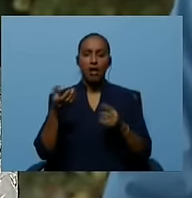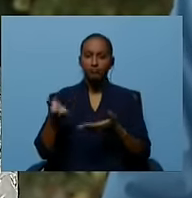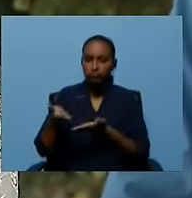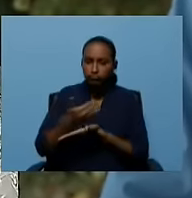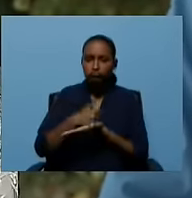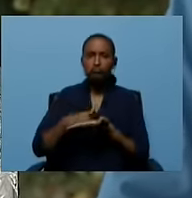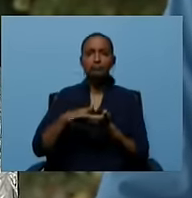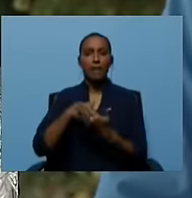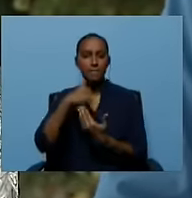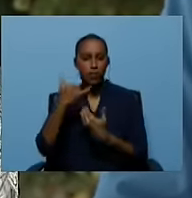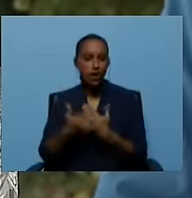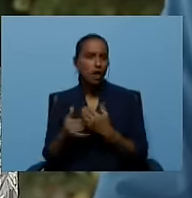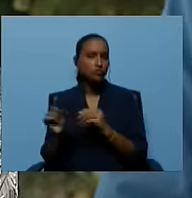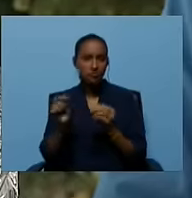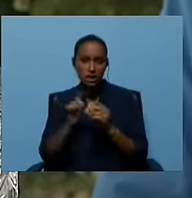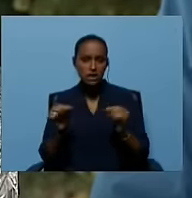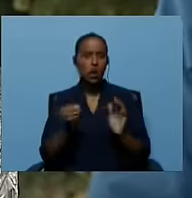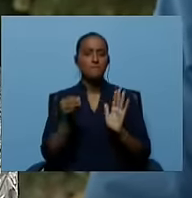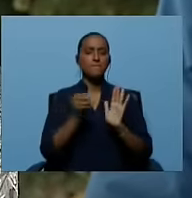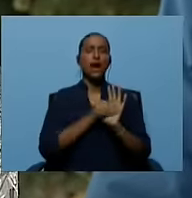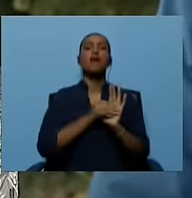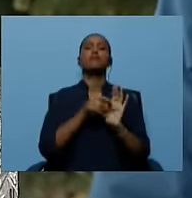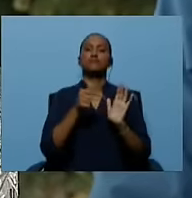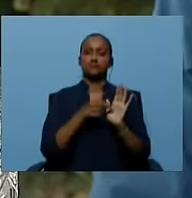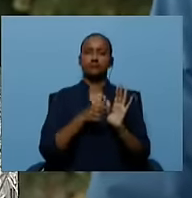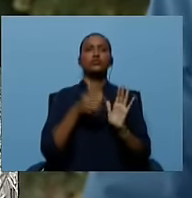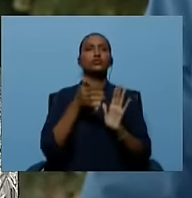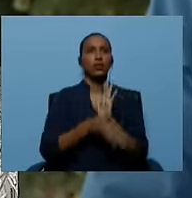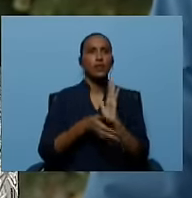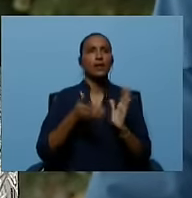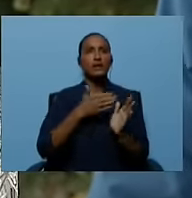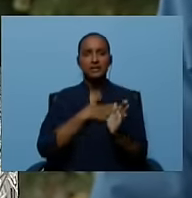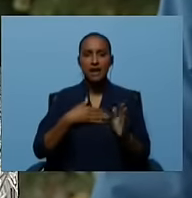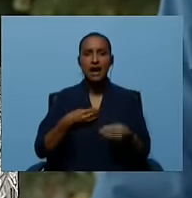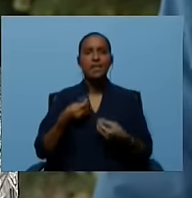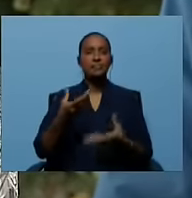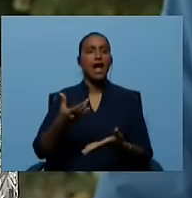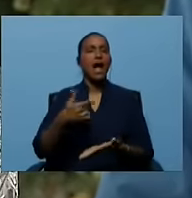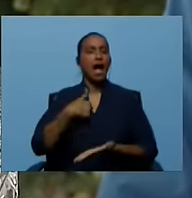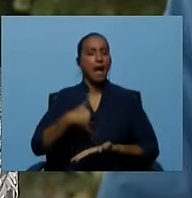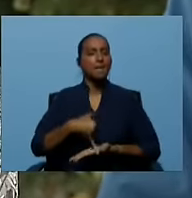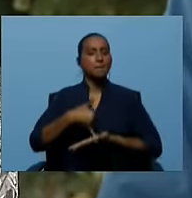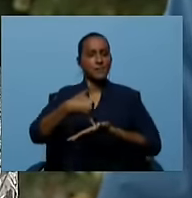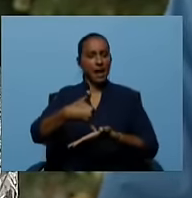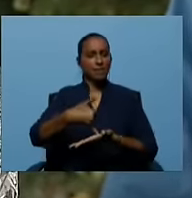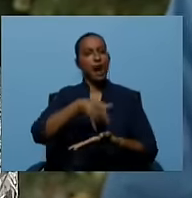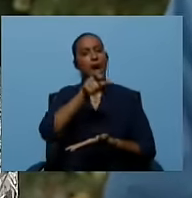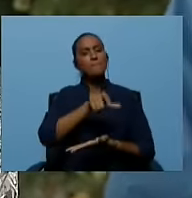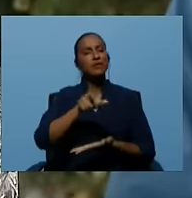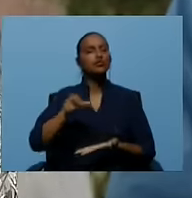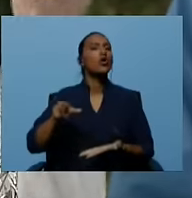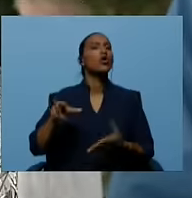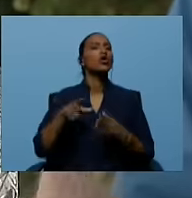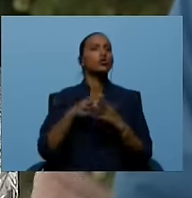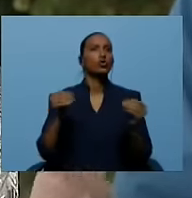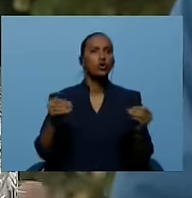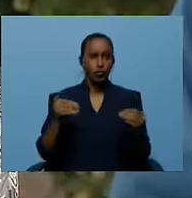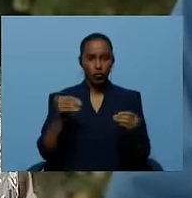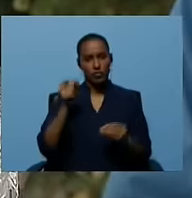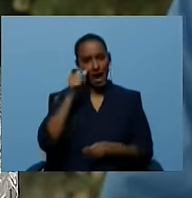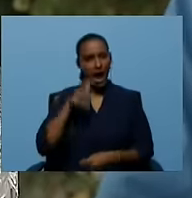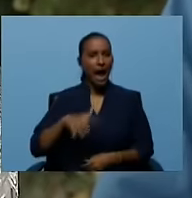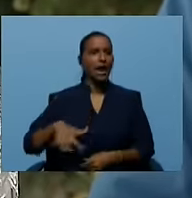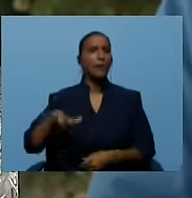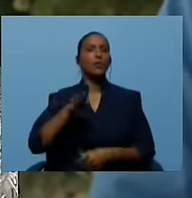convocatoria de innovación popular quiere premiar ese trabajo, ese ejercicio y el reconocimiento de los poderes creadores del pueblo en la